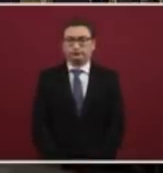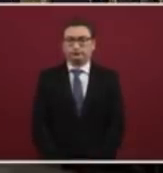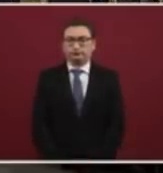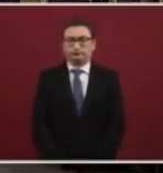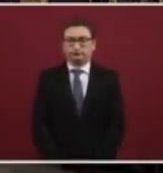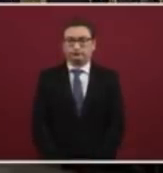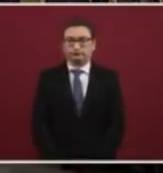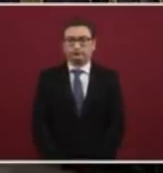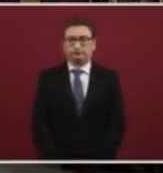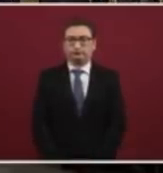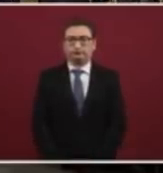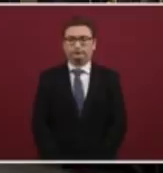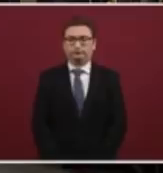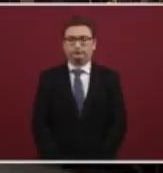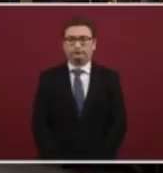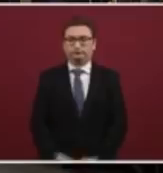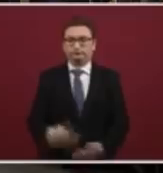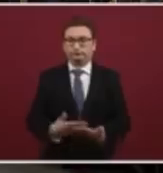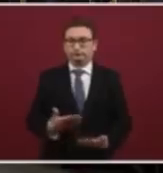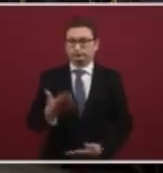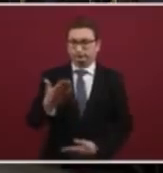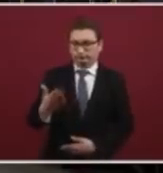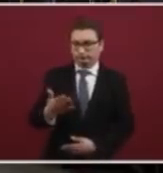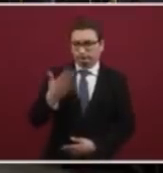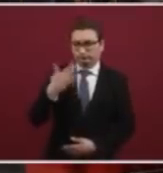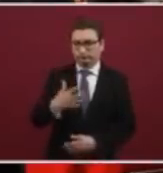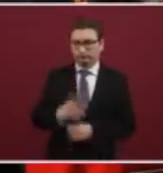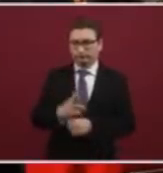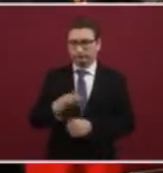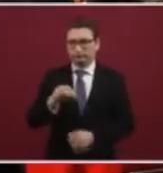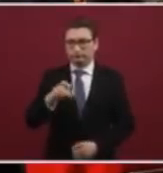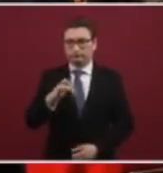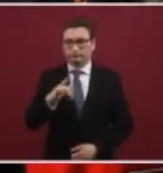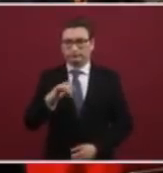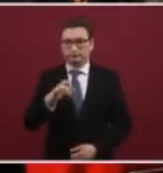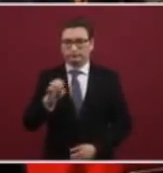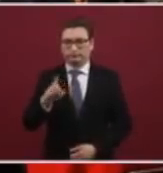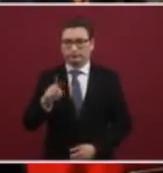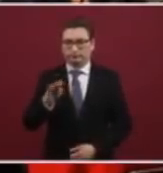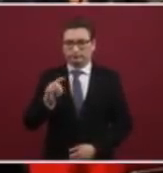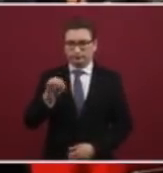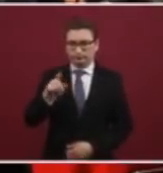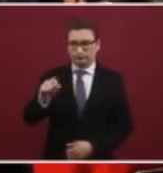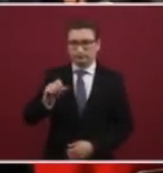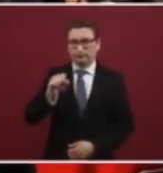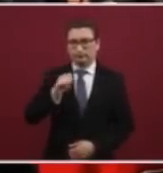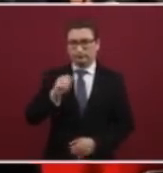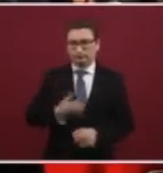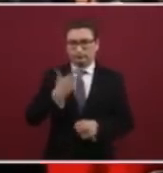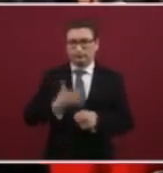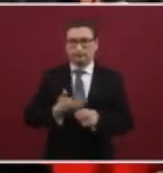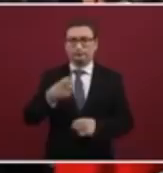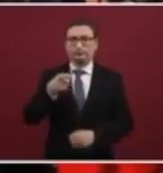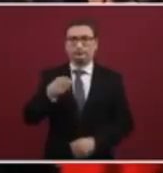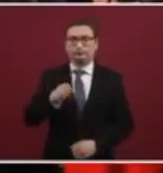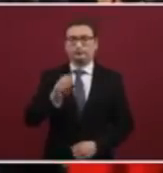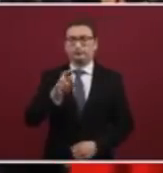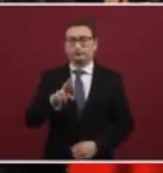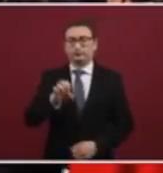a continuación tienen la palabra el licenciado marcelo ebrard casaubón secretario de relaciones exteriores